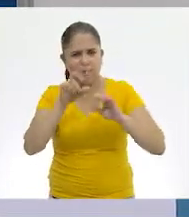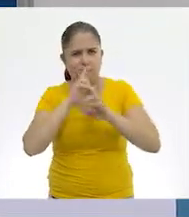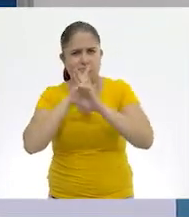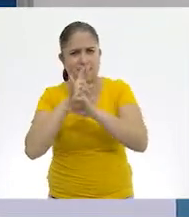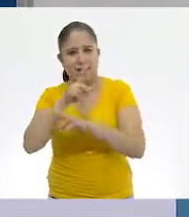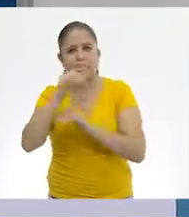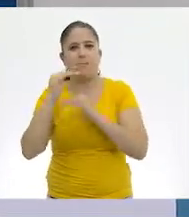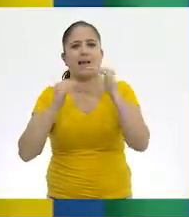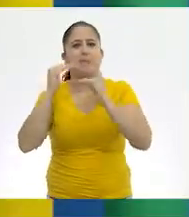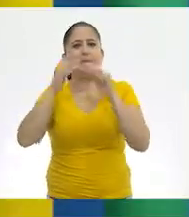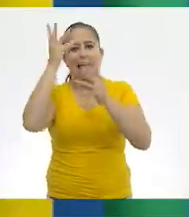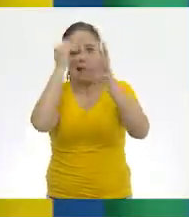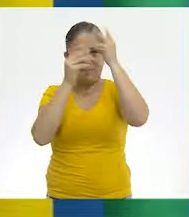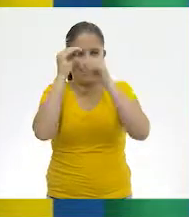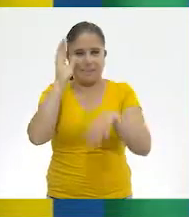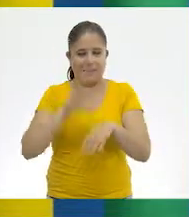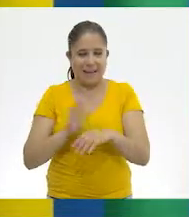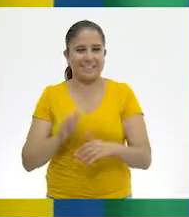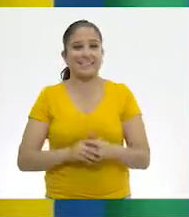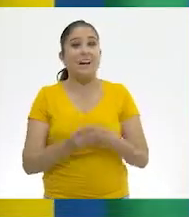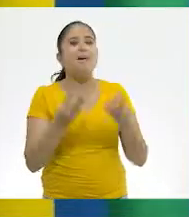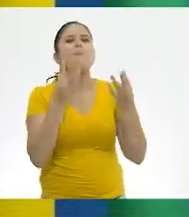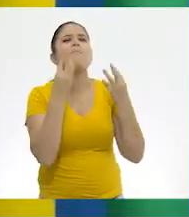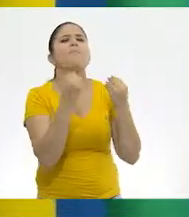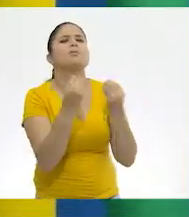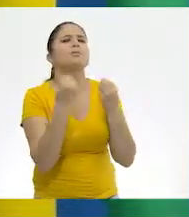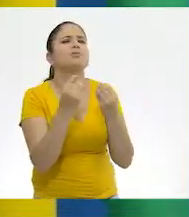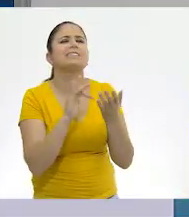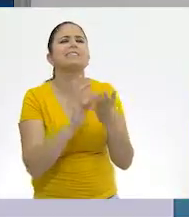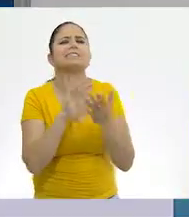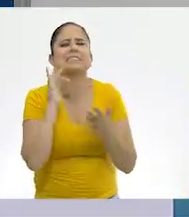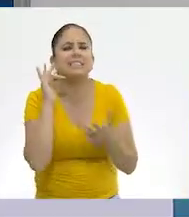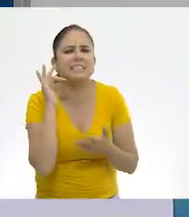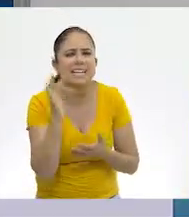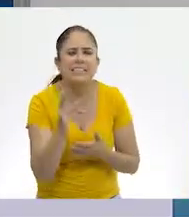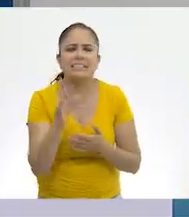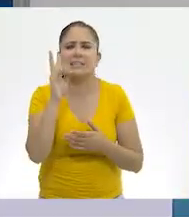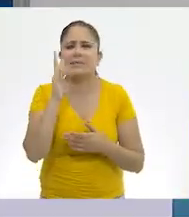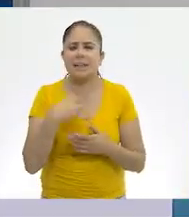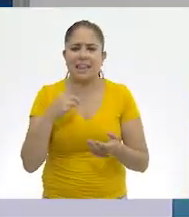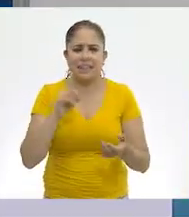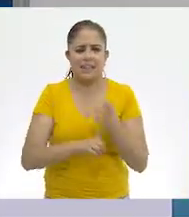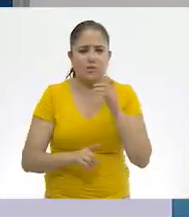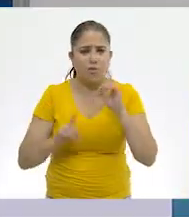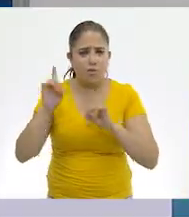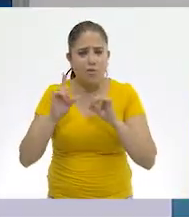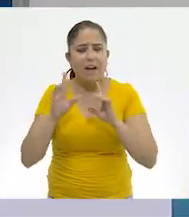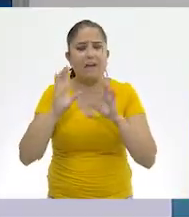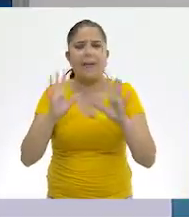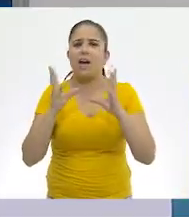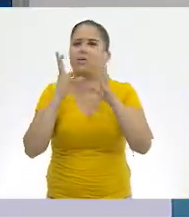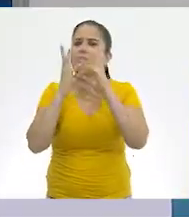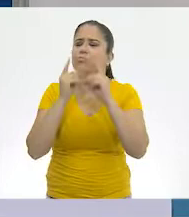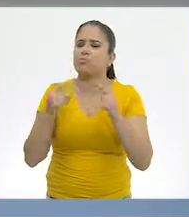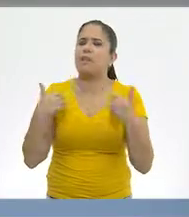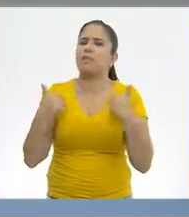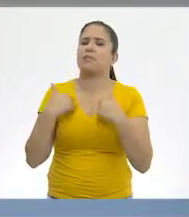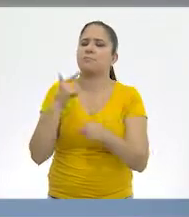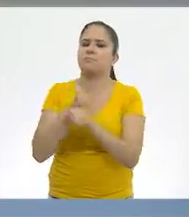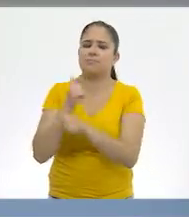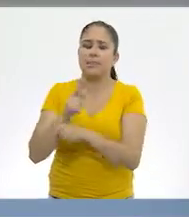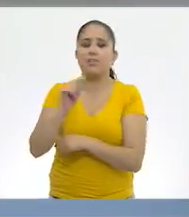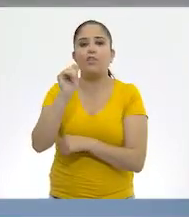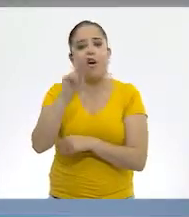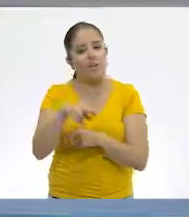aumentar sus aprendizajes. Muchísimas gracias, maestra Ceci. De verdad me Ale. quedó muy clara esta clase de historia. Ton, muchísimas